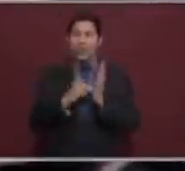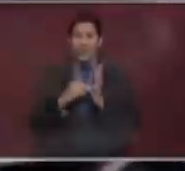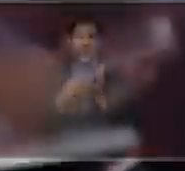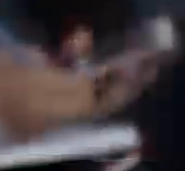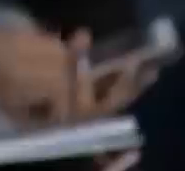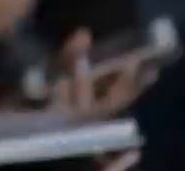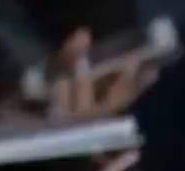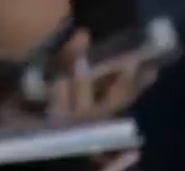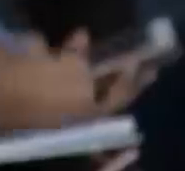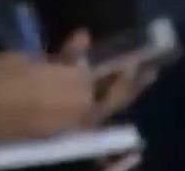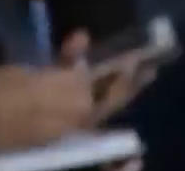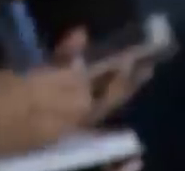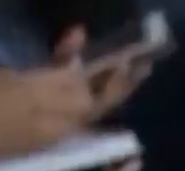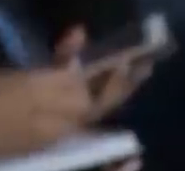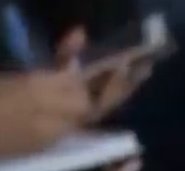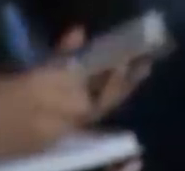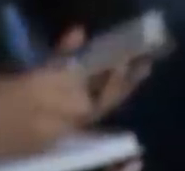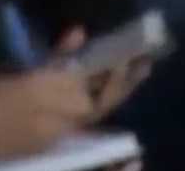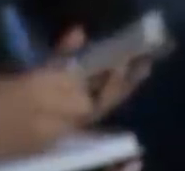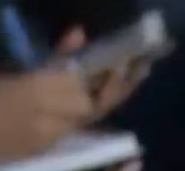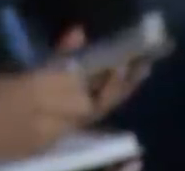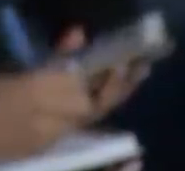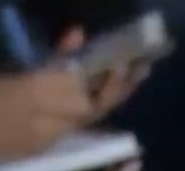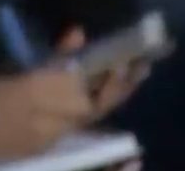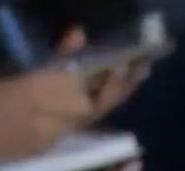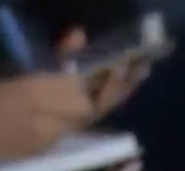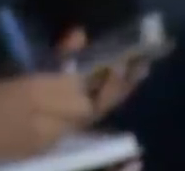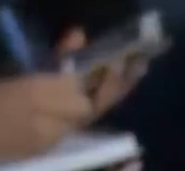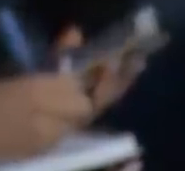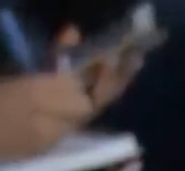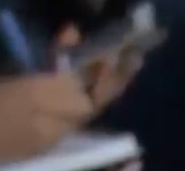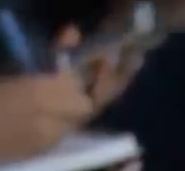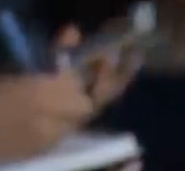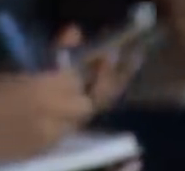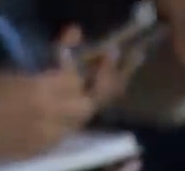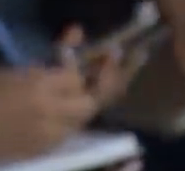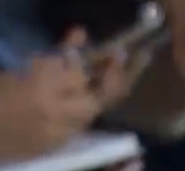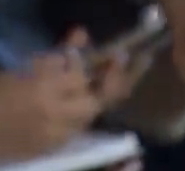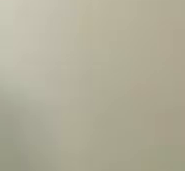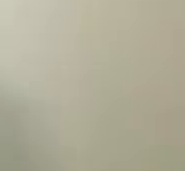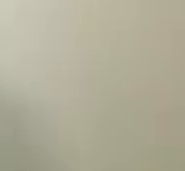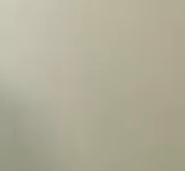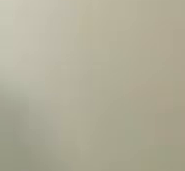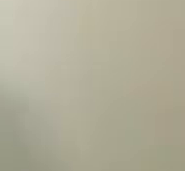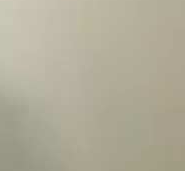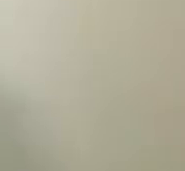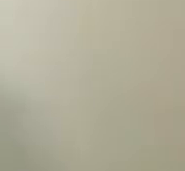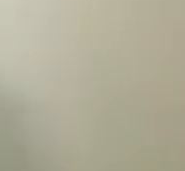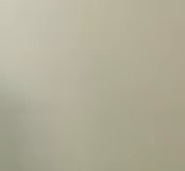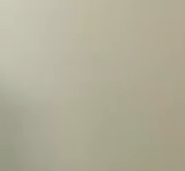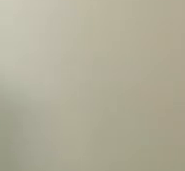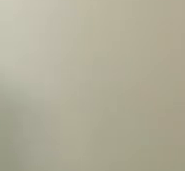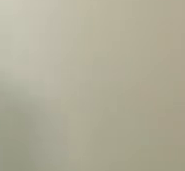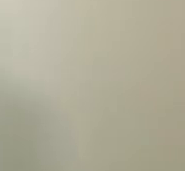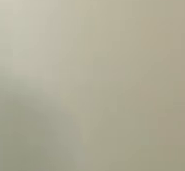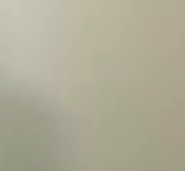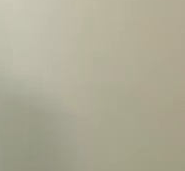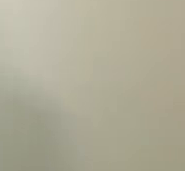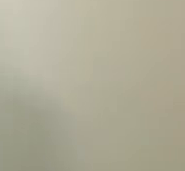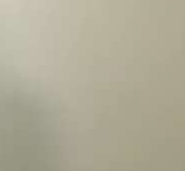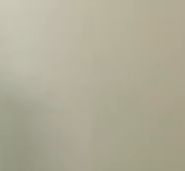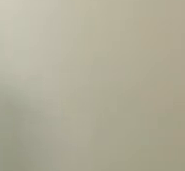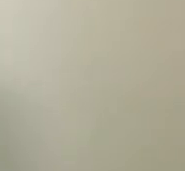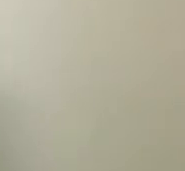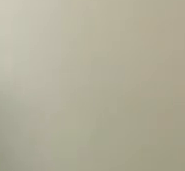va a aumentar en tijuana más allá de los 2000 que entiendo se quedaron presente los elementos